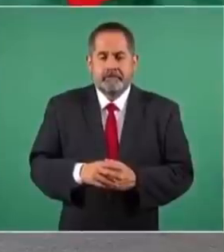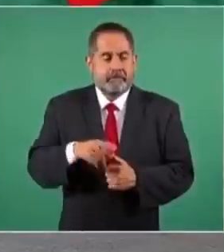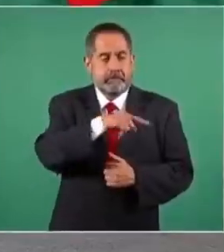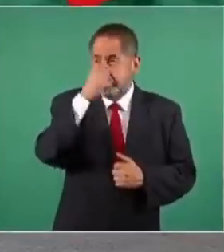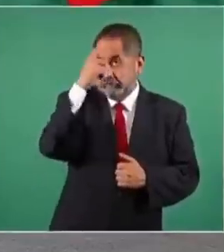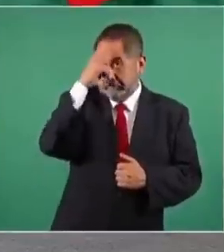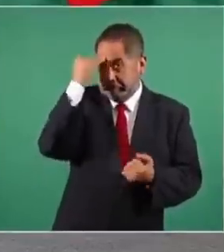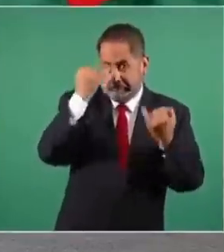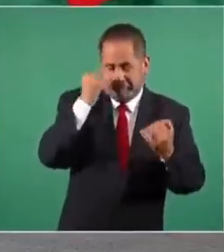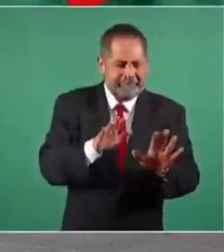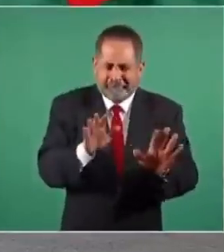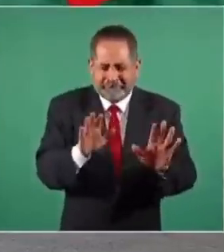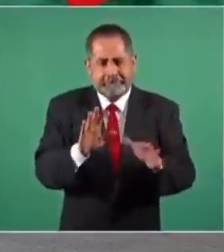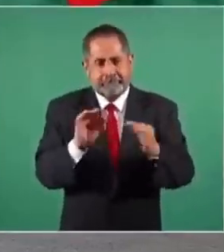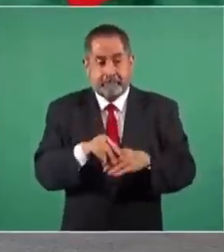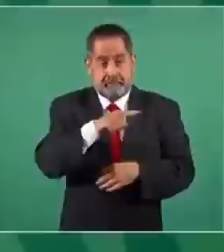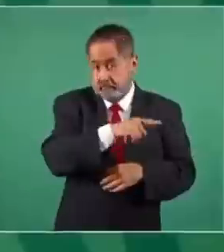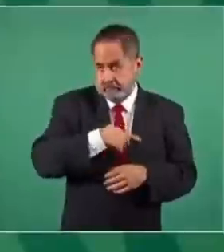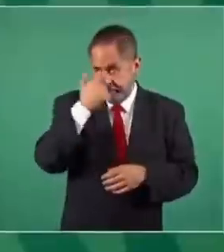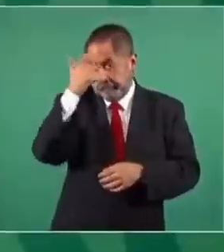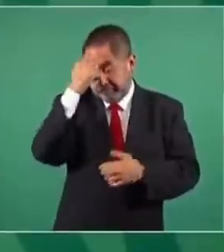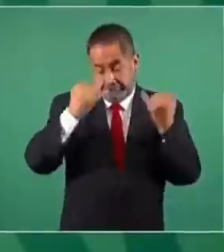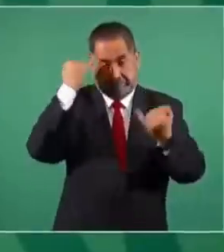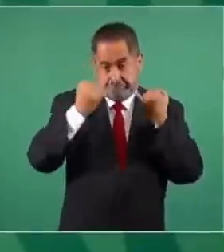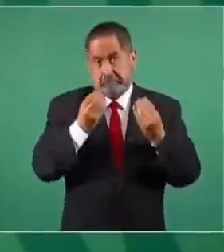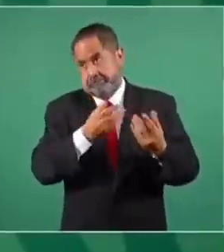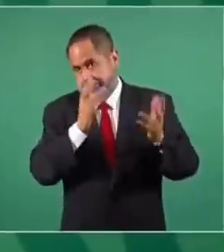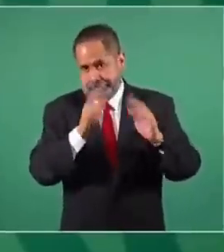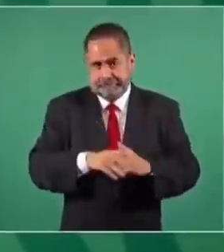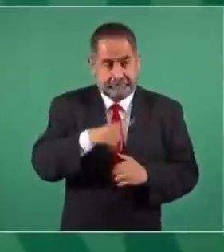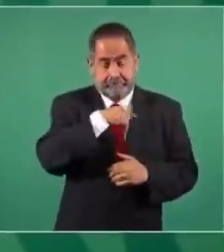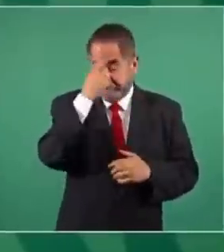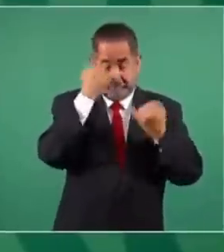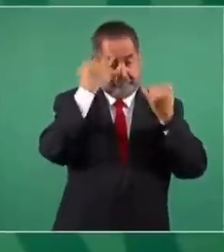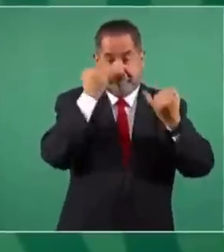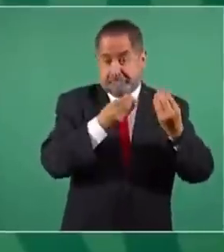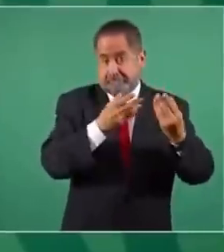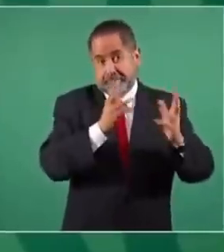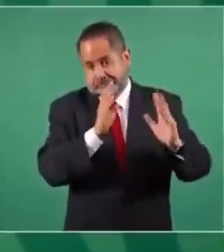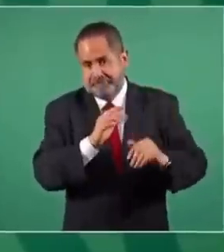a inventar, porque tienen muy buena invención, mucha capacidad inventiva.